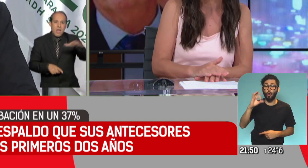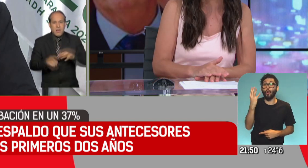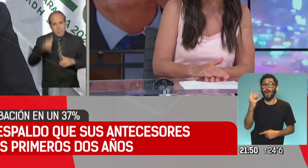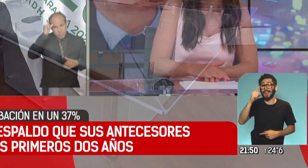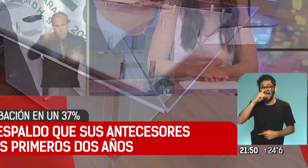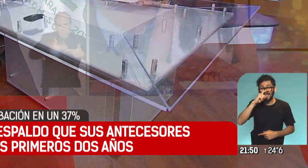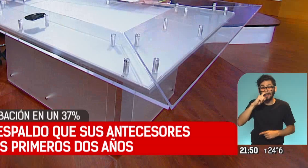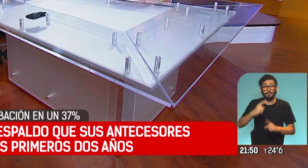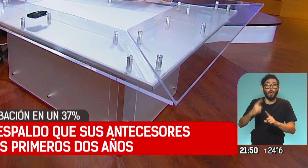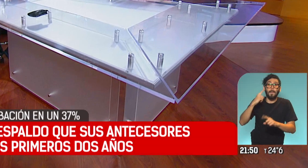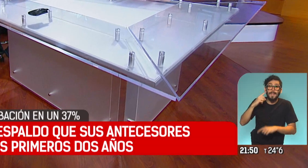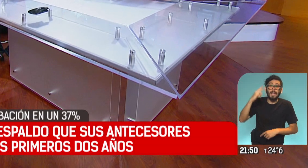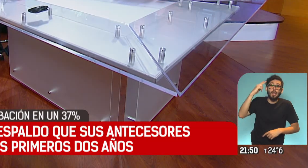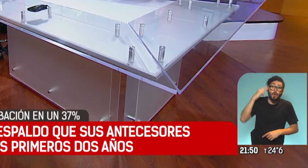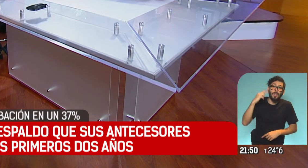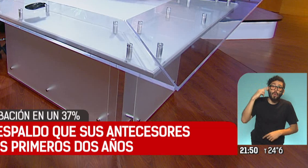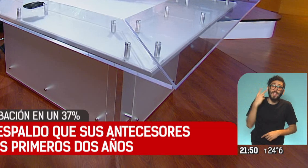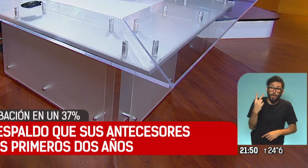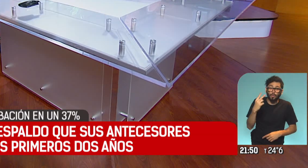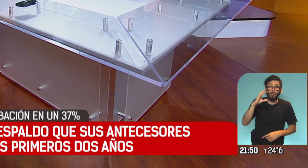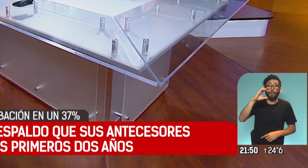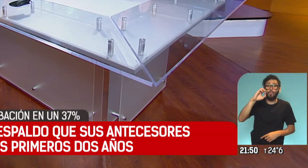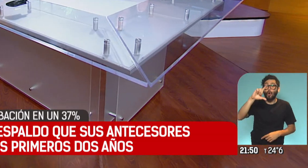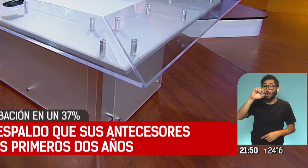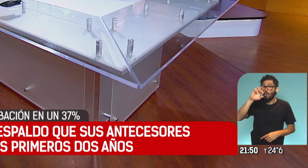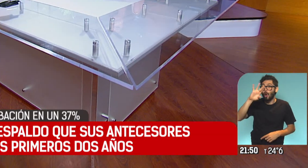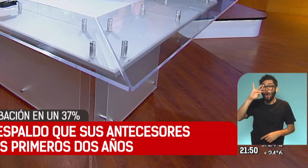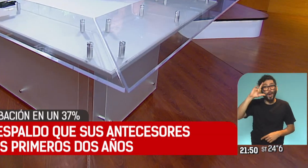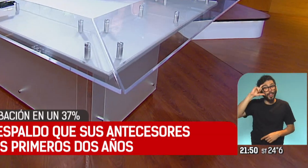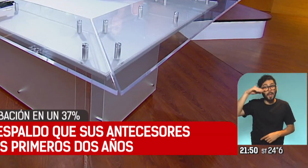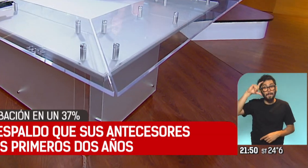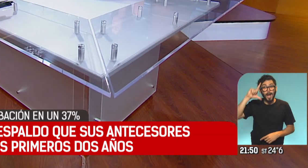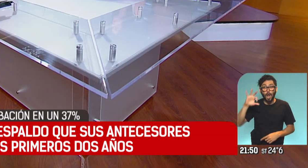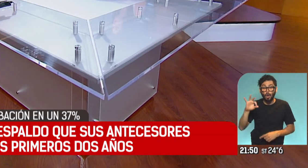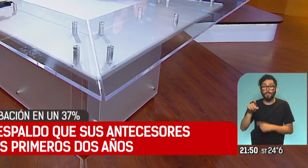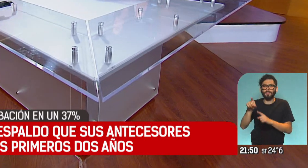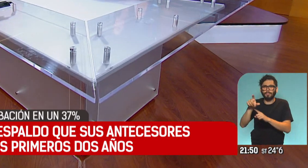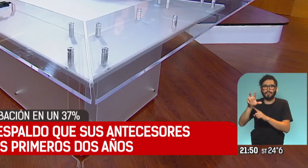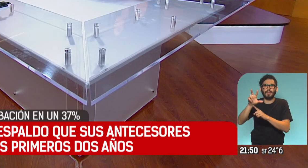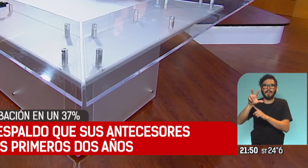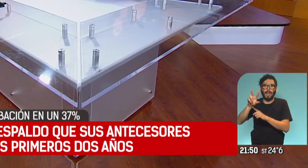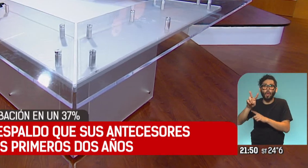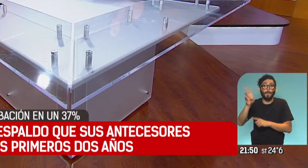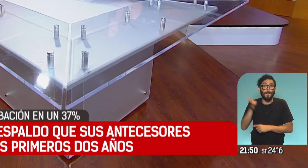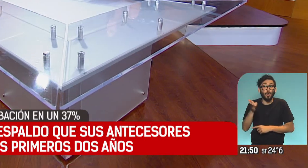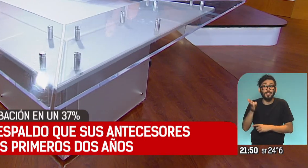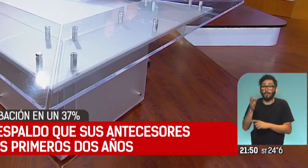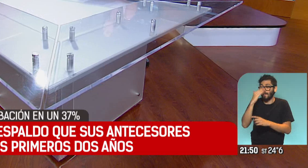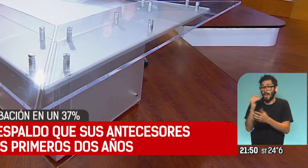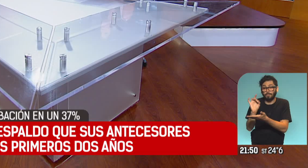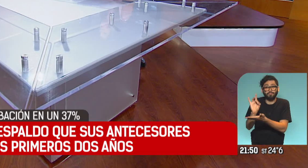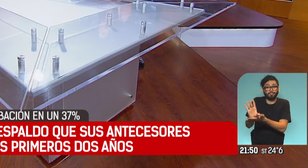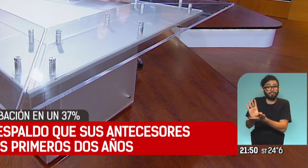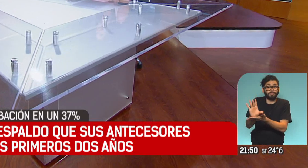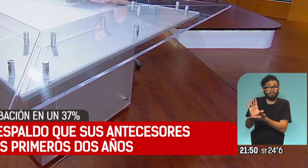a 1992 con Fernando Collor de Mello con el 15%, que fue el único que midió tan bajo y que de hecho terminó siendo destituido también por